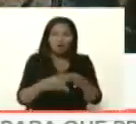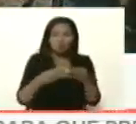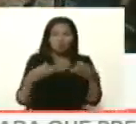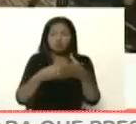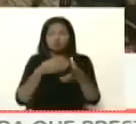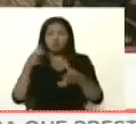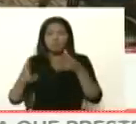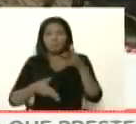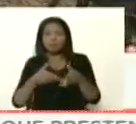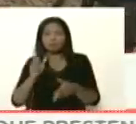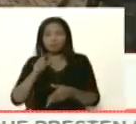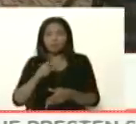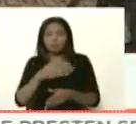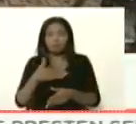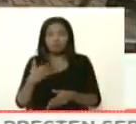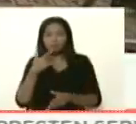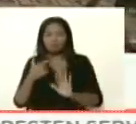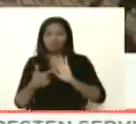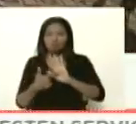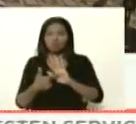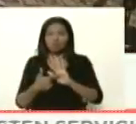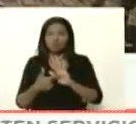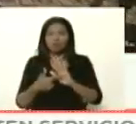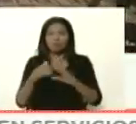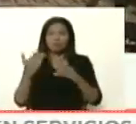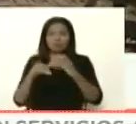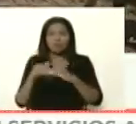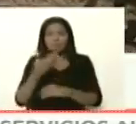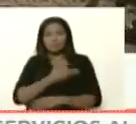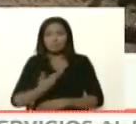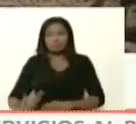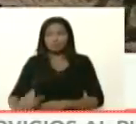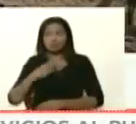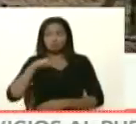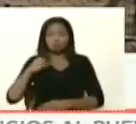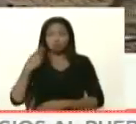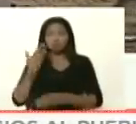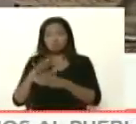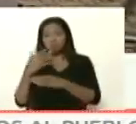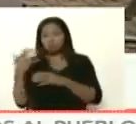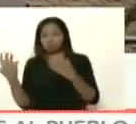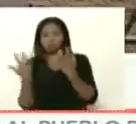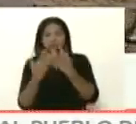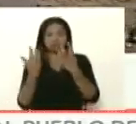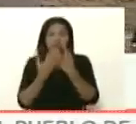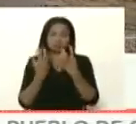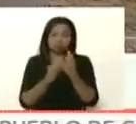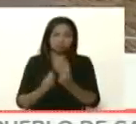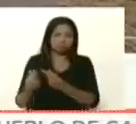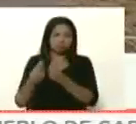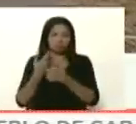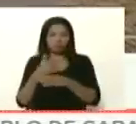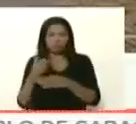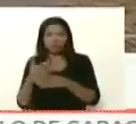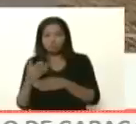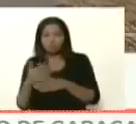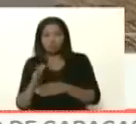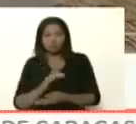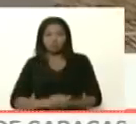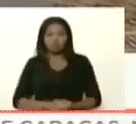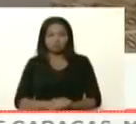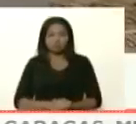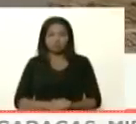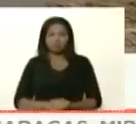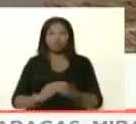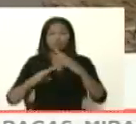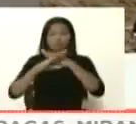metro y también le queremos dar un mensaje, presidente, que nosotros, a pesar de esta guerra económica, a pesar de este